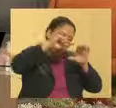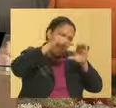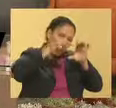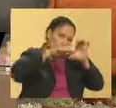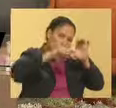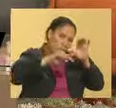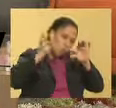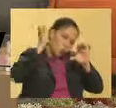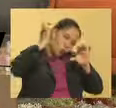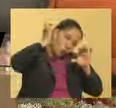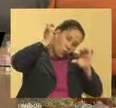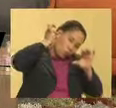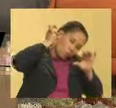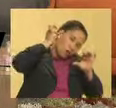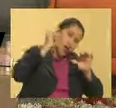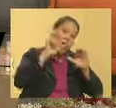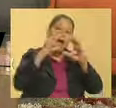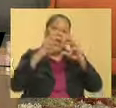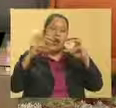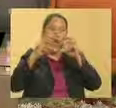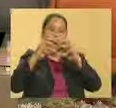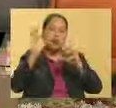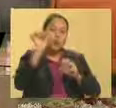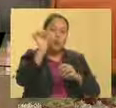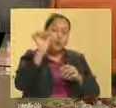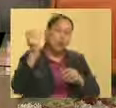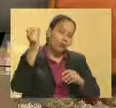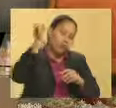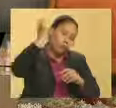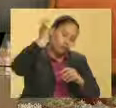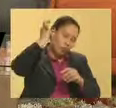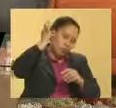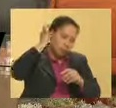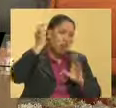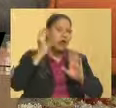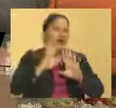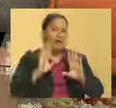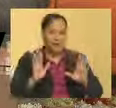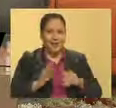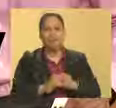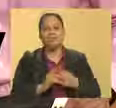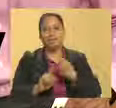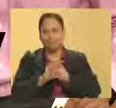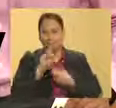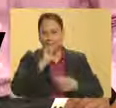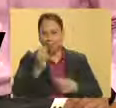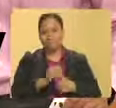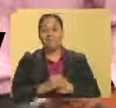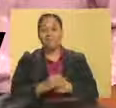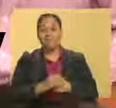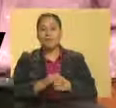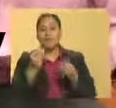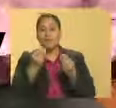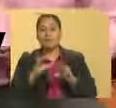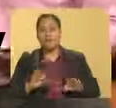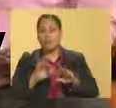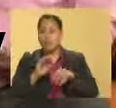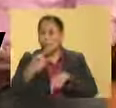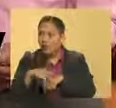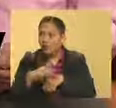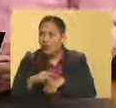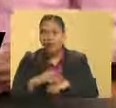podemos poner un pedacito de algodón para que no haya ningún problema. Exactamente. Y si vale la pena.